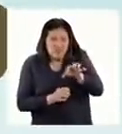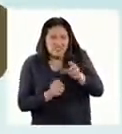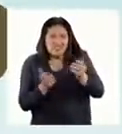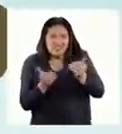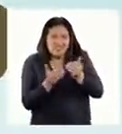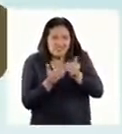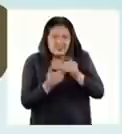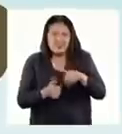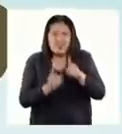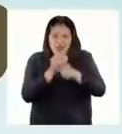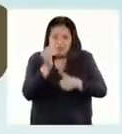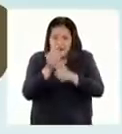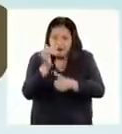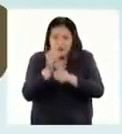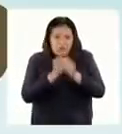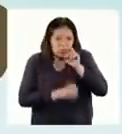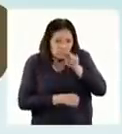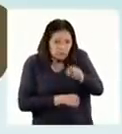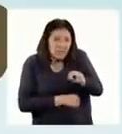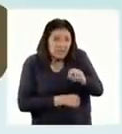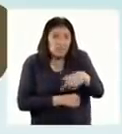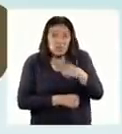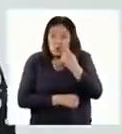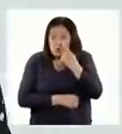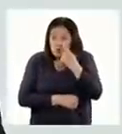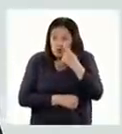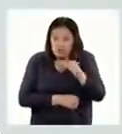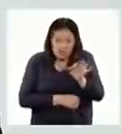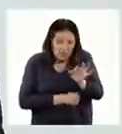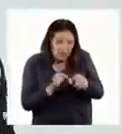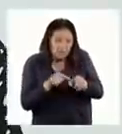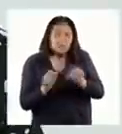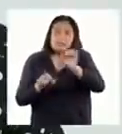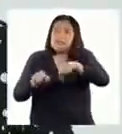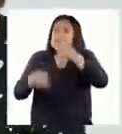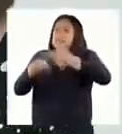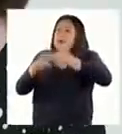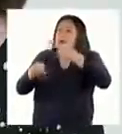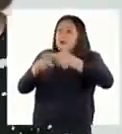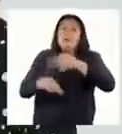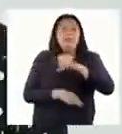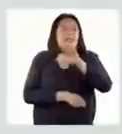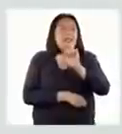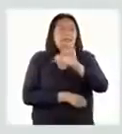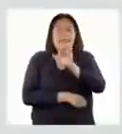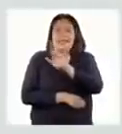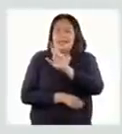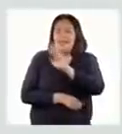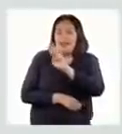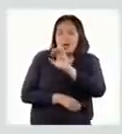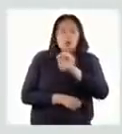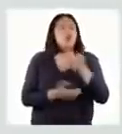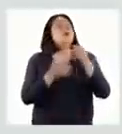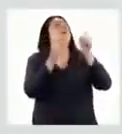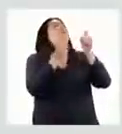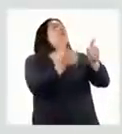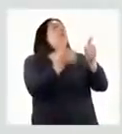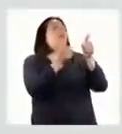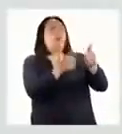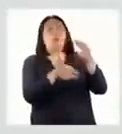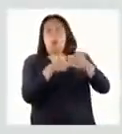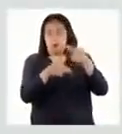lado de todo el excremento? ¿Lo conoces? Sí, es un escarabajo, profe. Muy